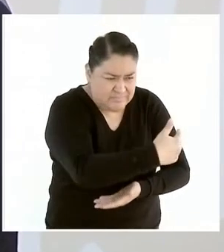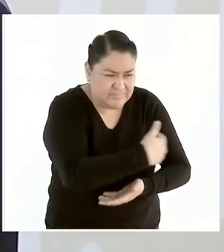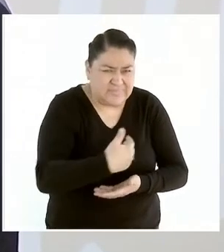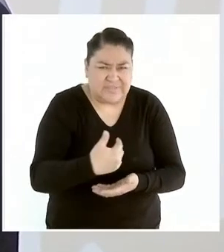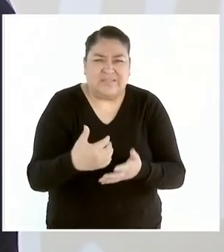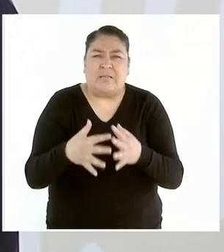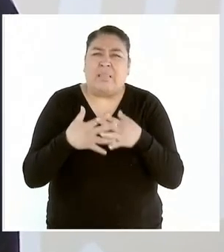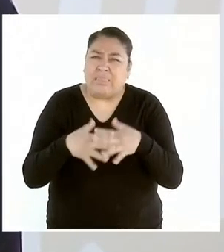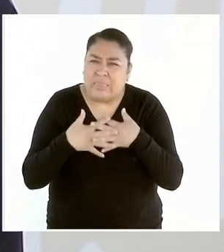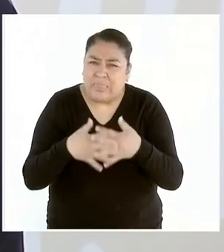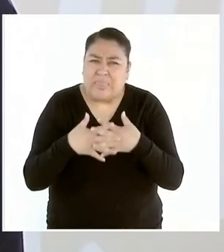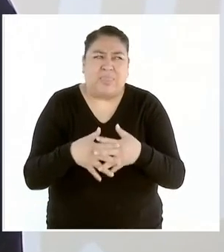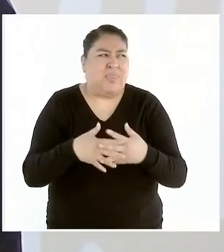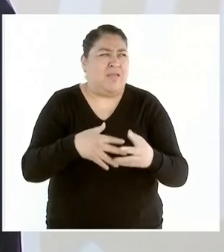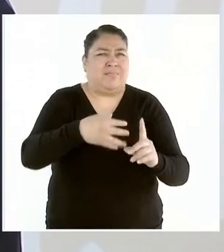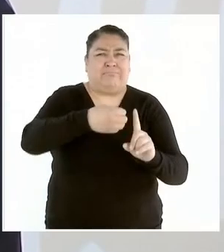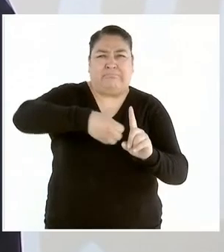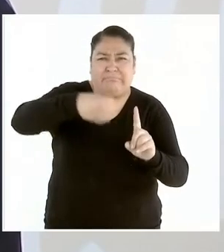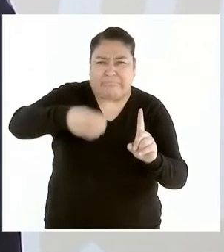desarticulado